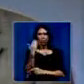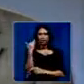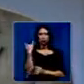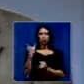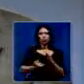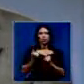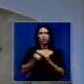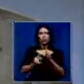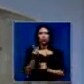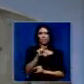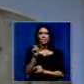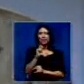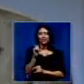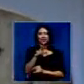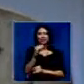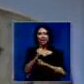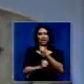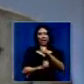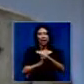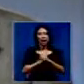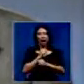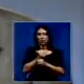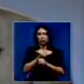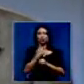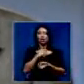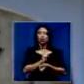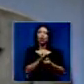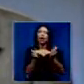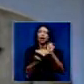últimos meses y años de cambiar de posición y